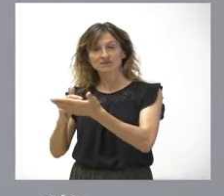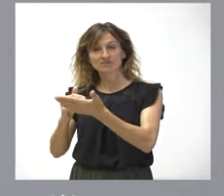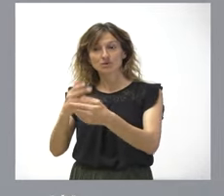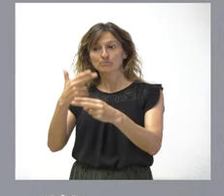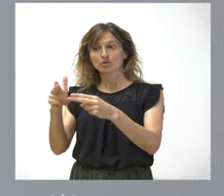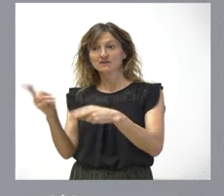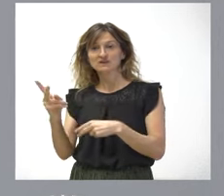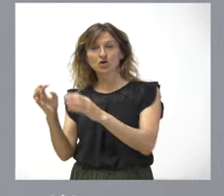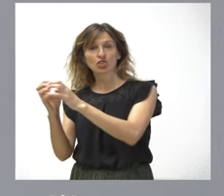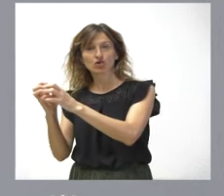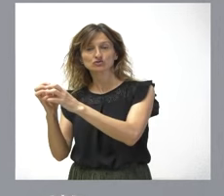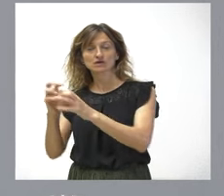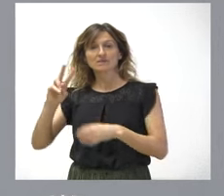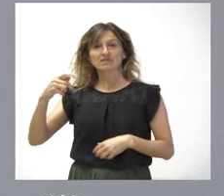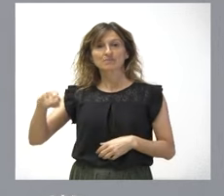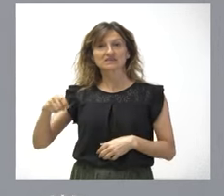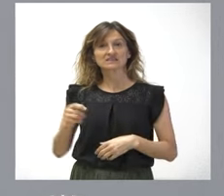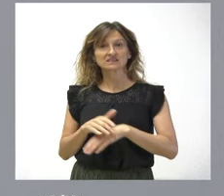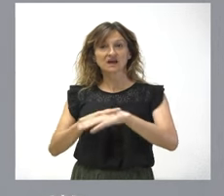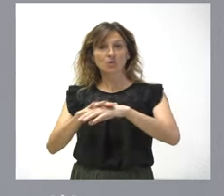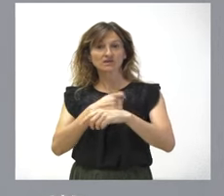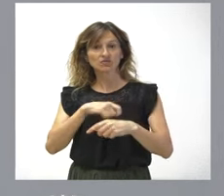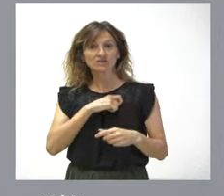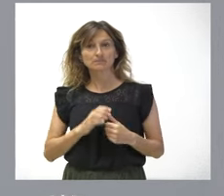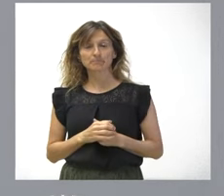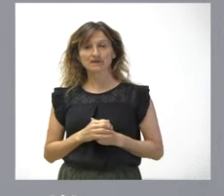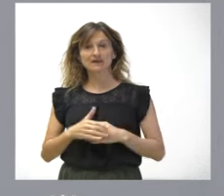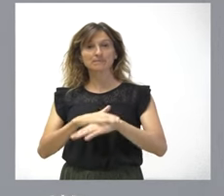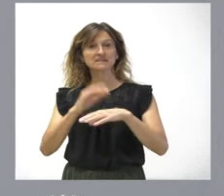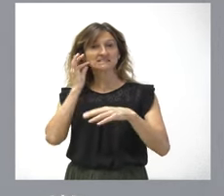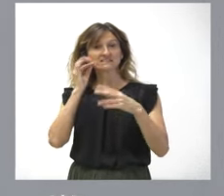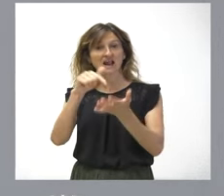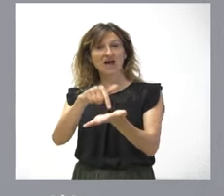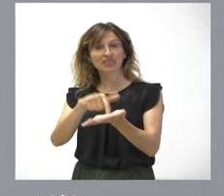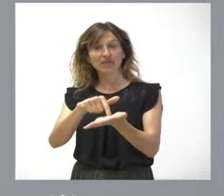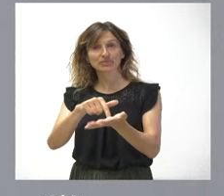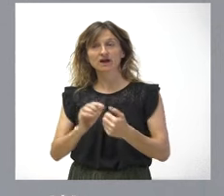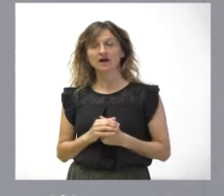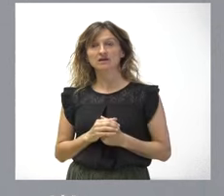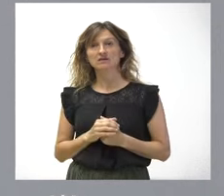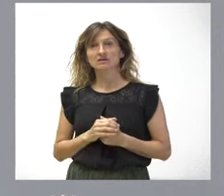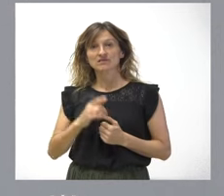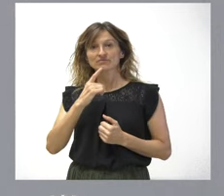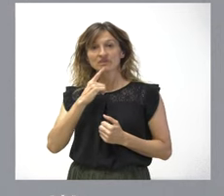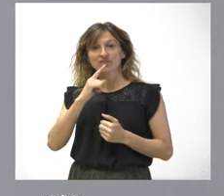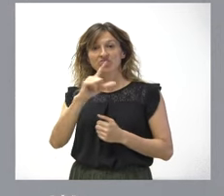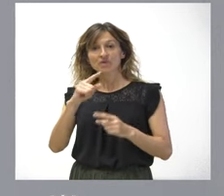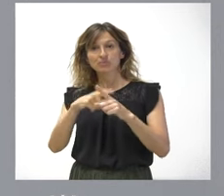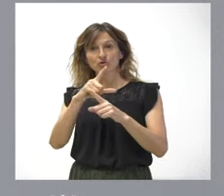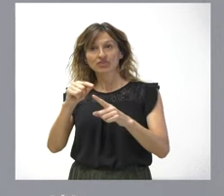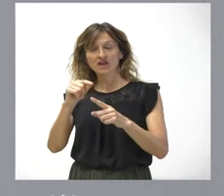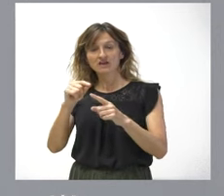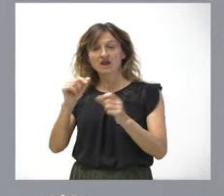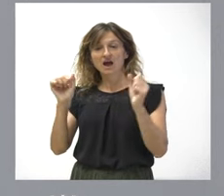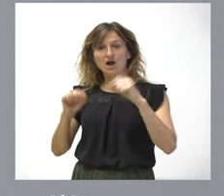políticos pero la vicepresidenta del gobierno de España y ministra de Hacienda señala que cumplirán al 100% lo que es un acuerdo